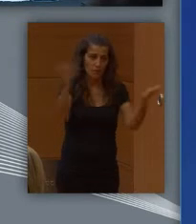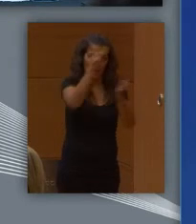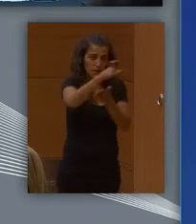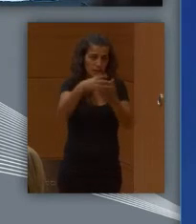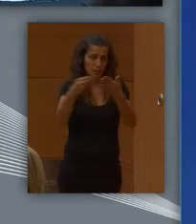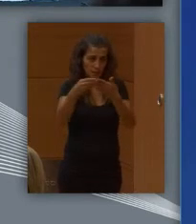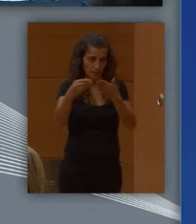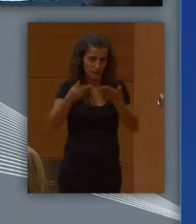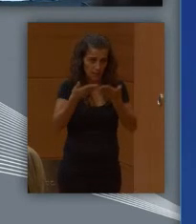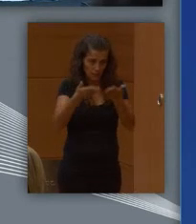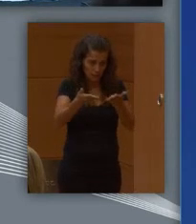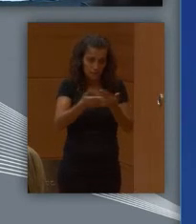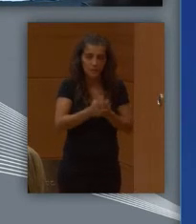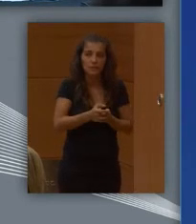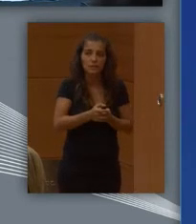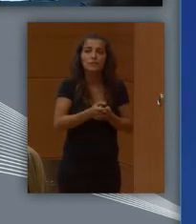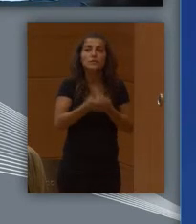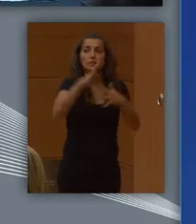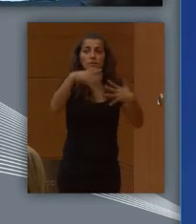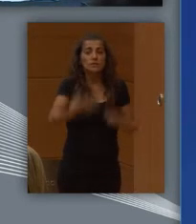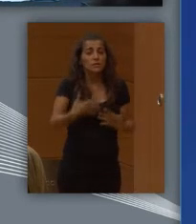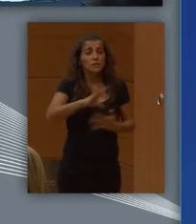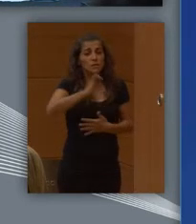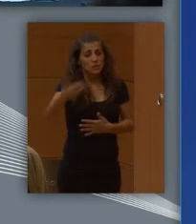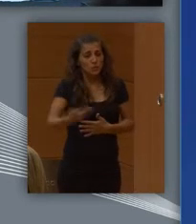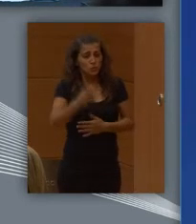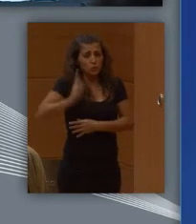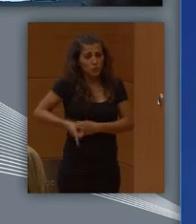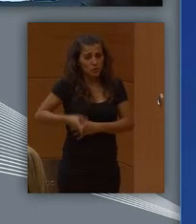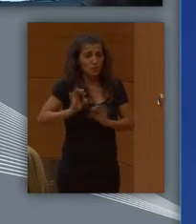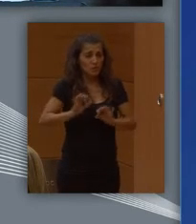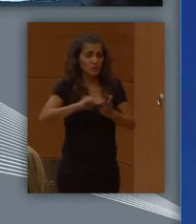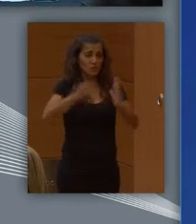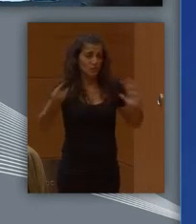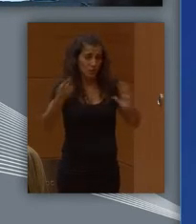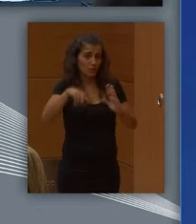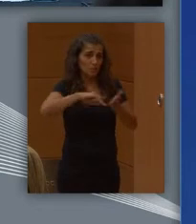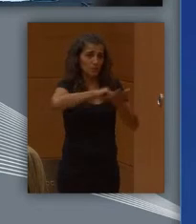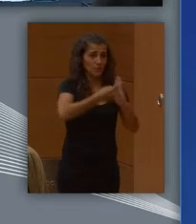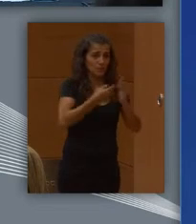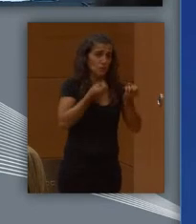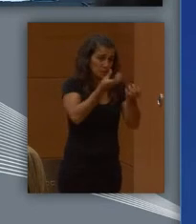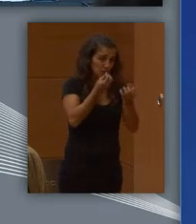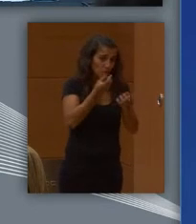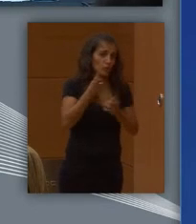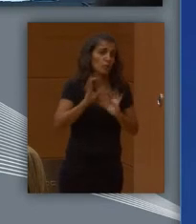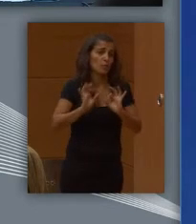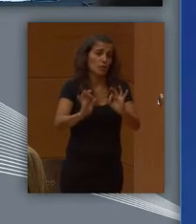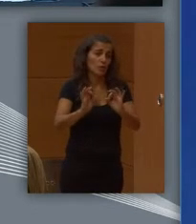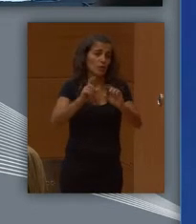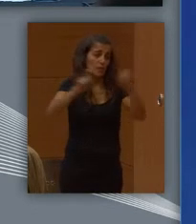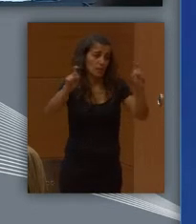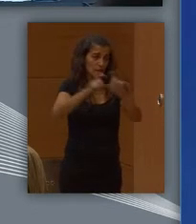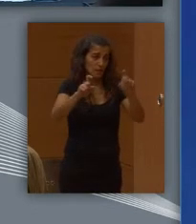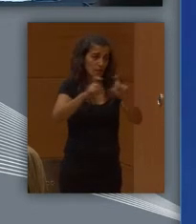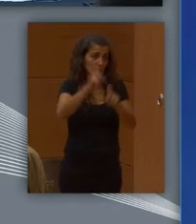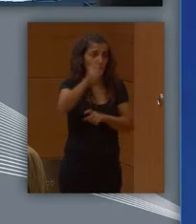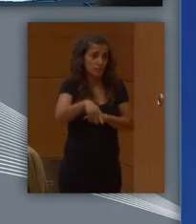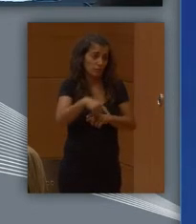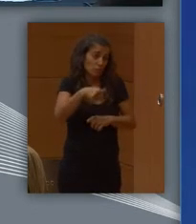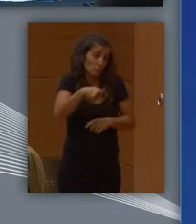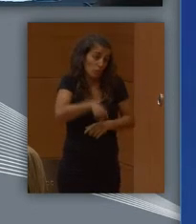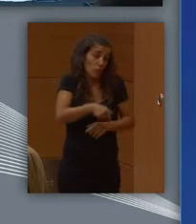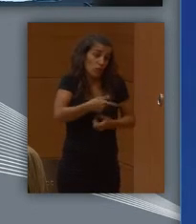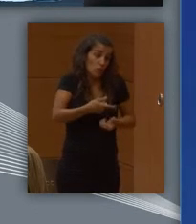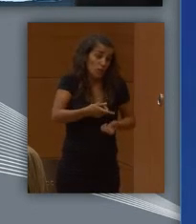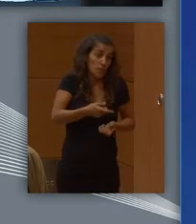clientes. Actualmente, como os decía, es el subdirector de Tecnología y Sistemas de la Información en la compañía y hoy pues,